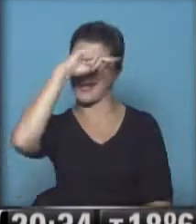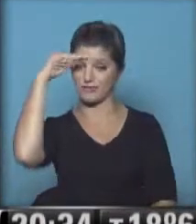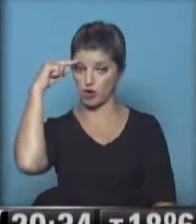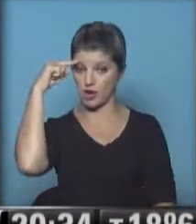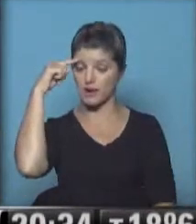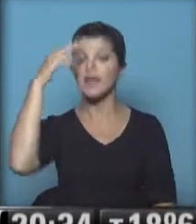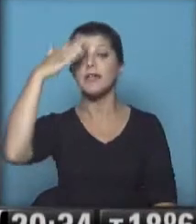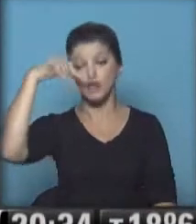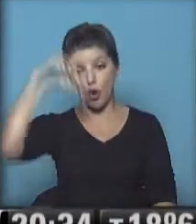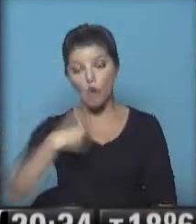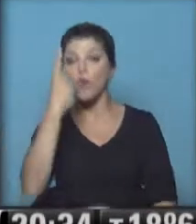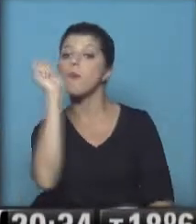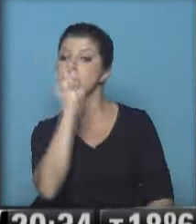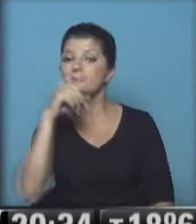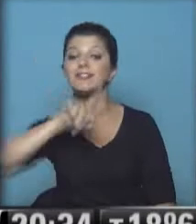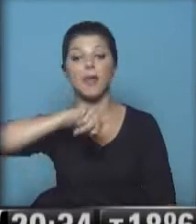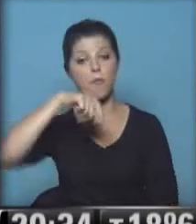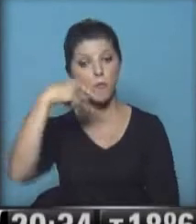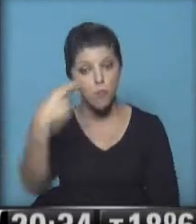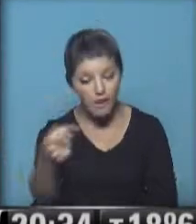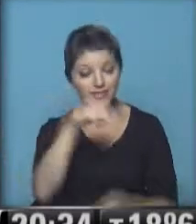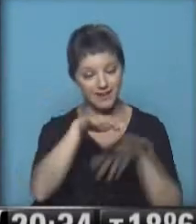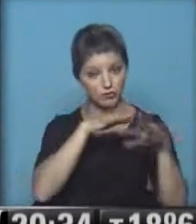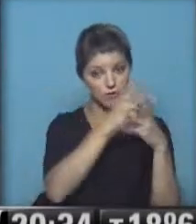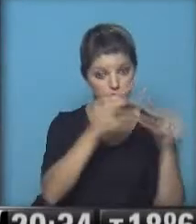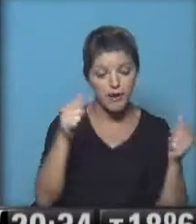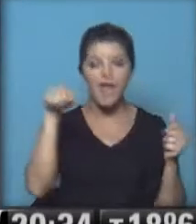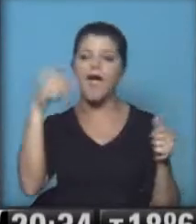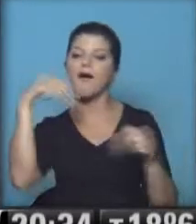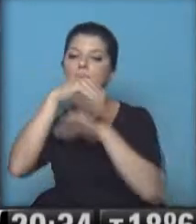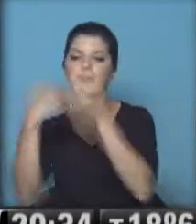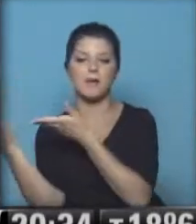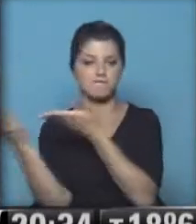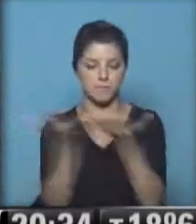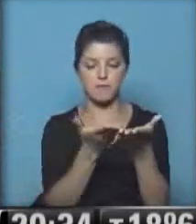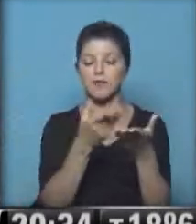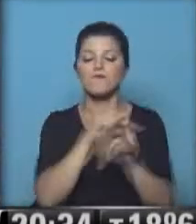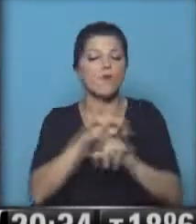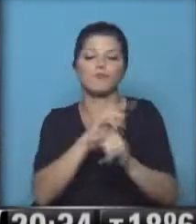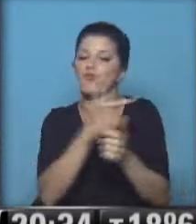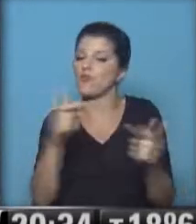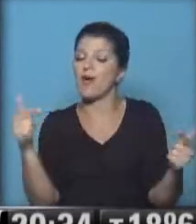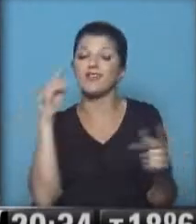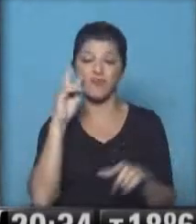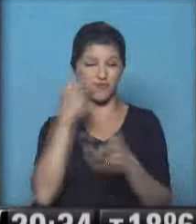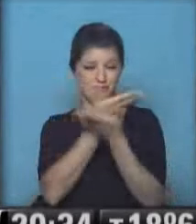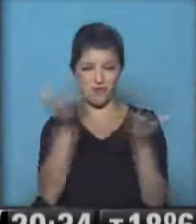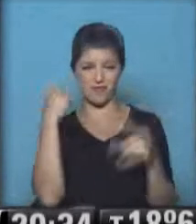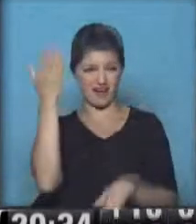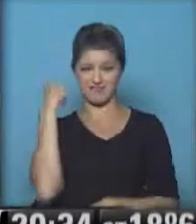mes después, recibió a los familiares. No se sabe absolutamente nada y, como se decía en el informe, hay una